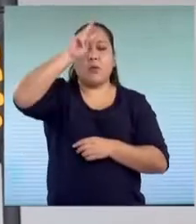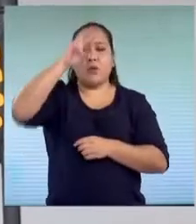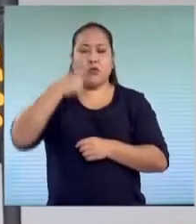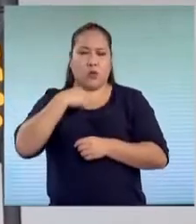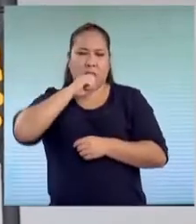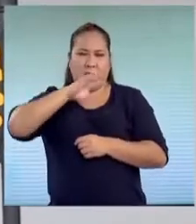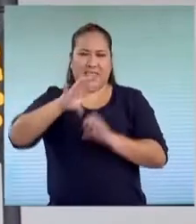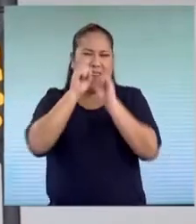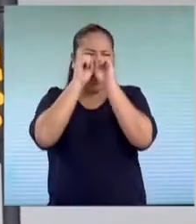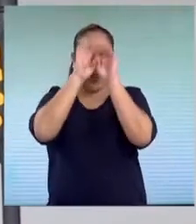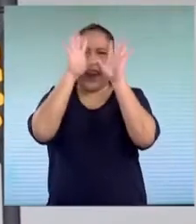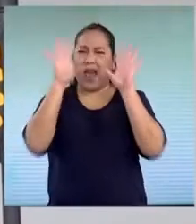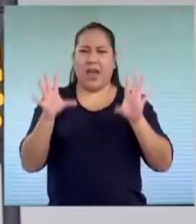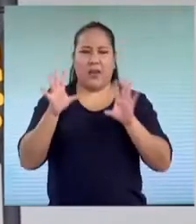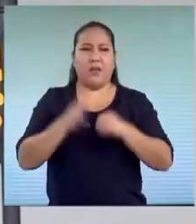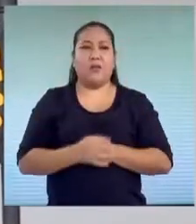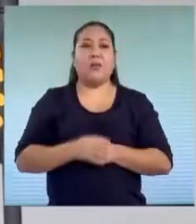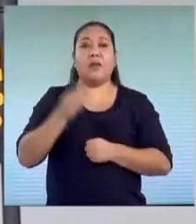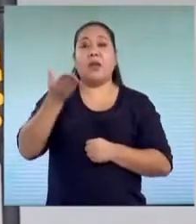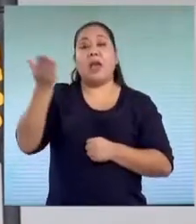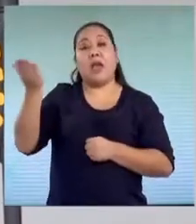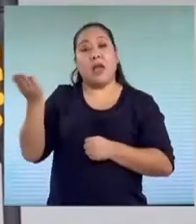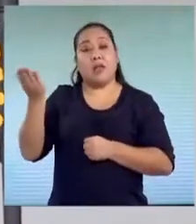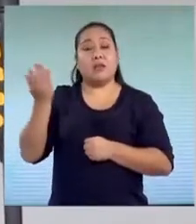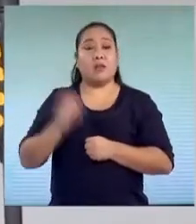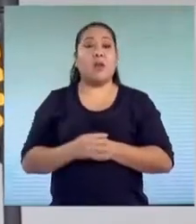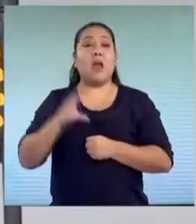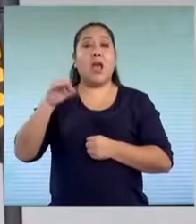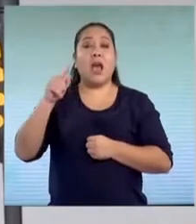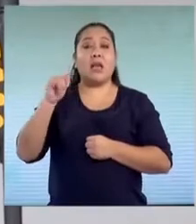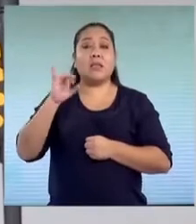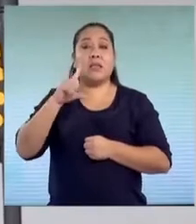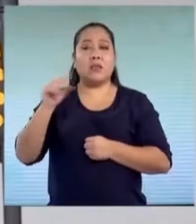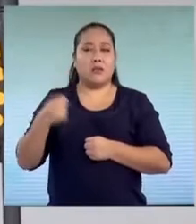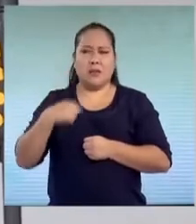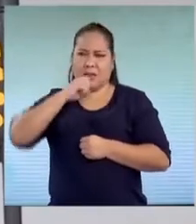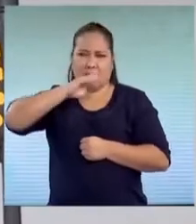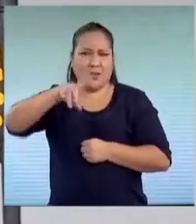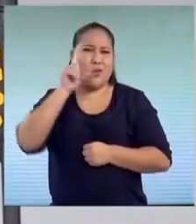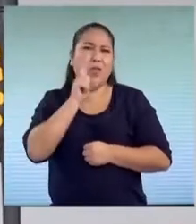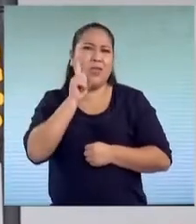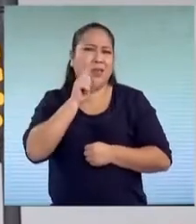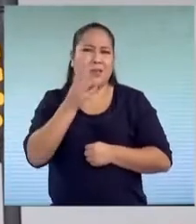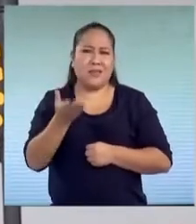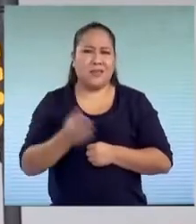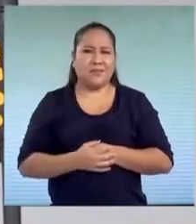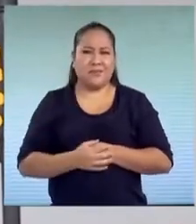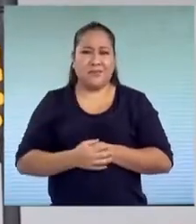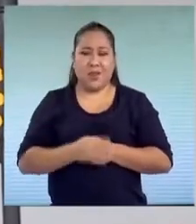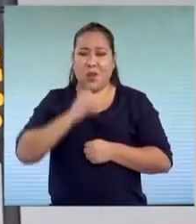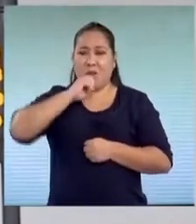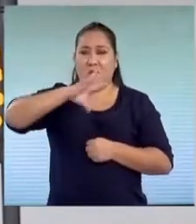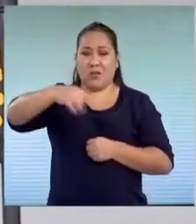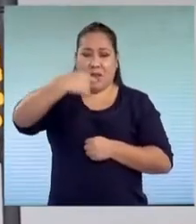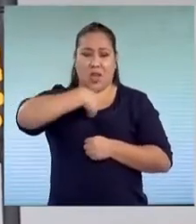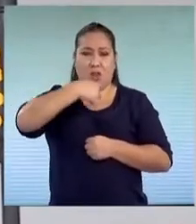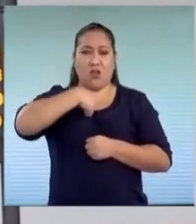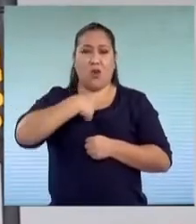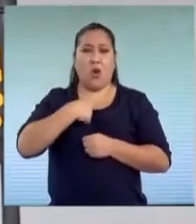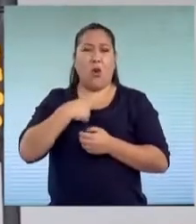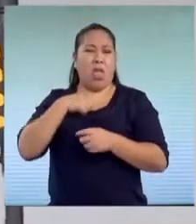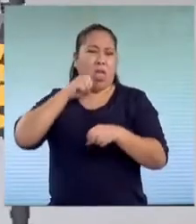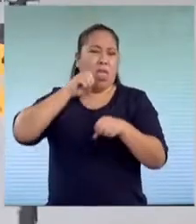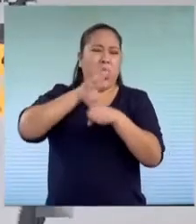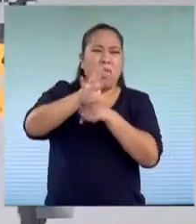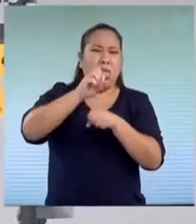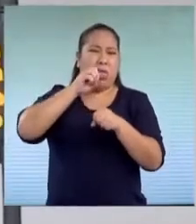aclarar que el señor Castillo les ha mentido cuando señala que yo los he